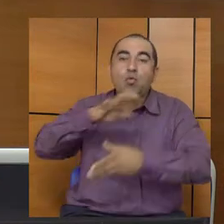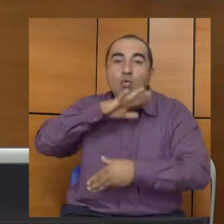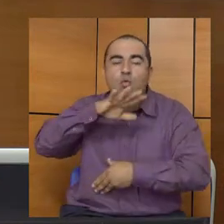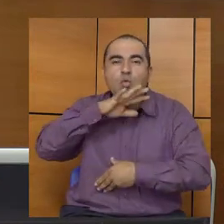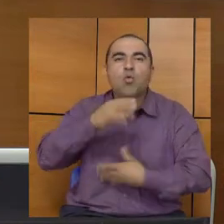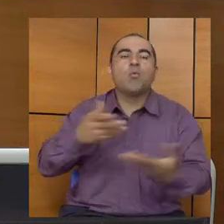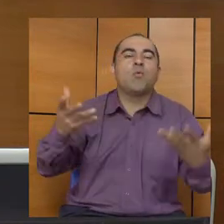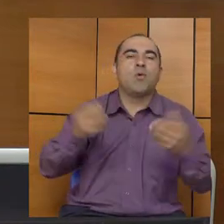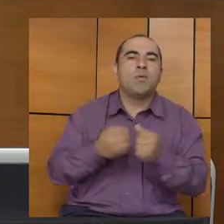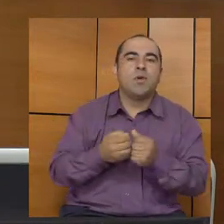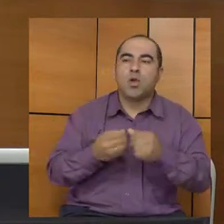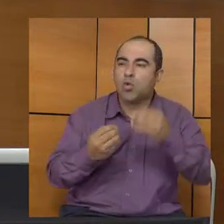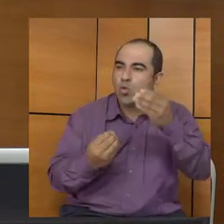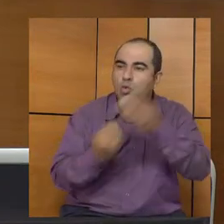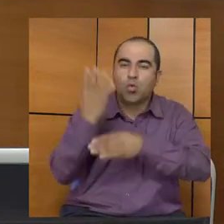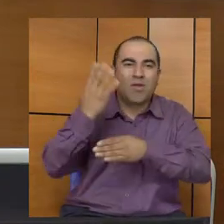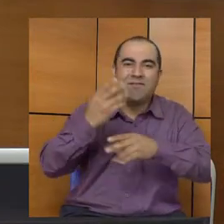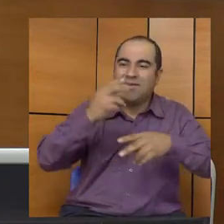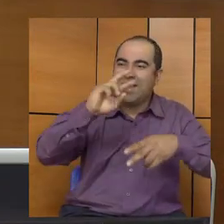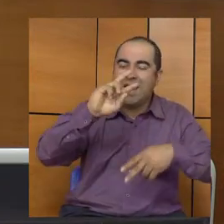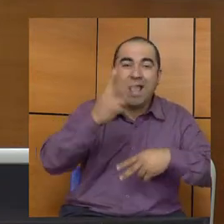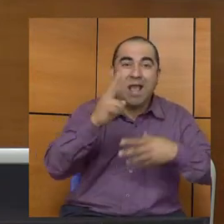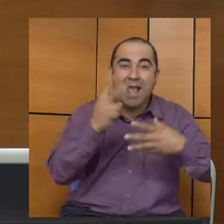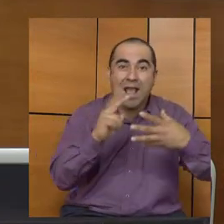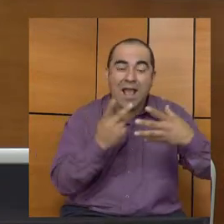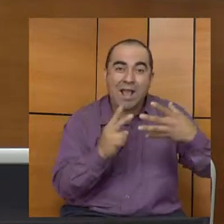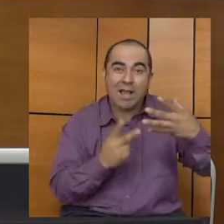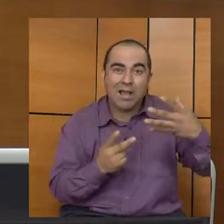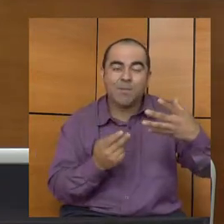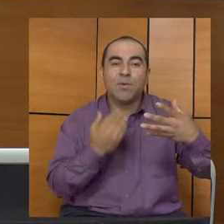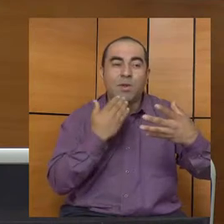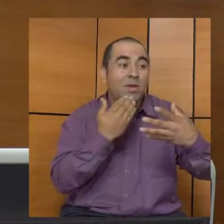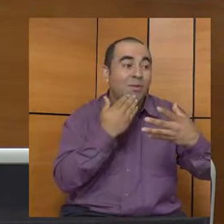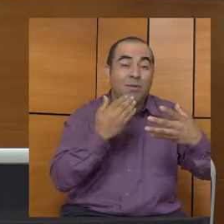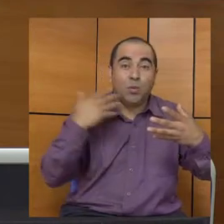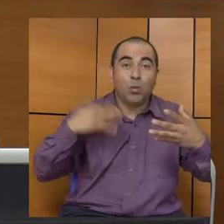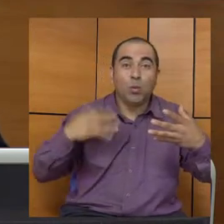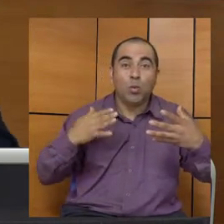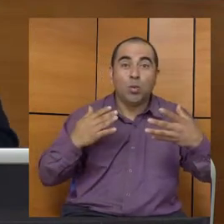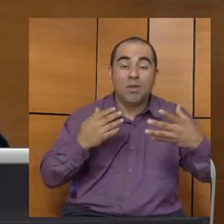cuenta nuevas variables, nuevas relaciones que aparecen ahí y